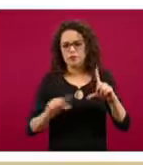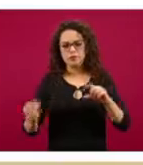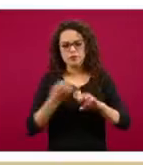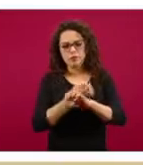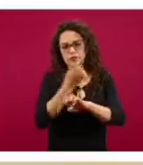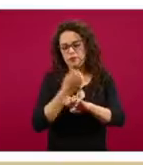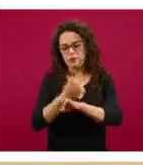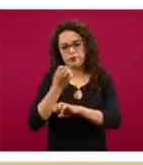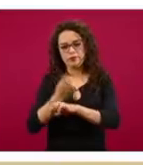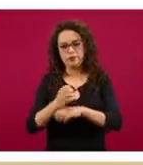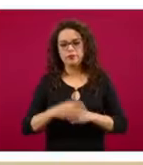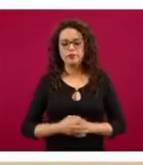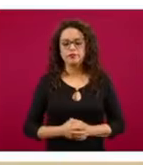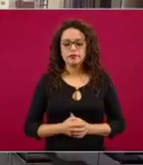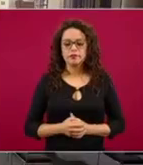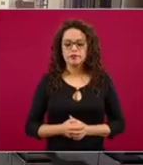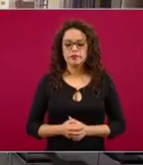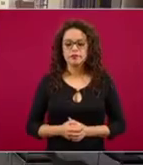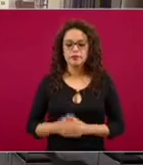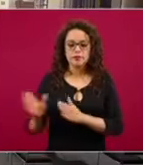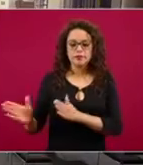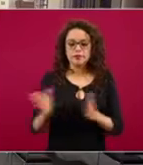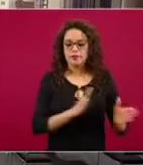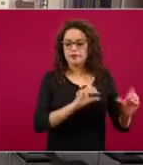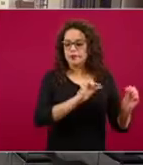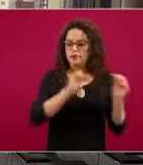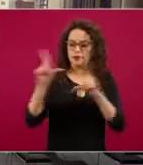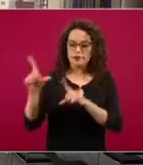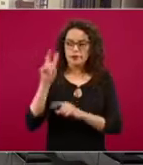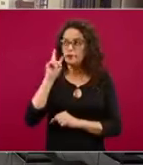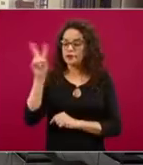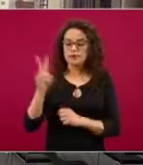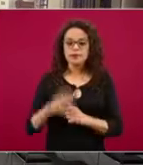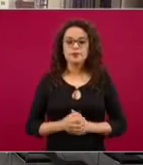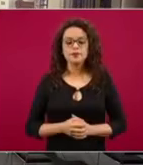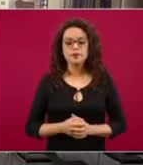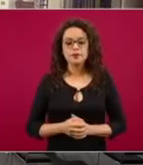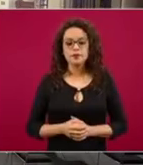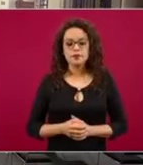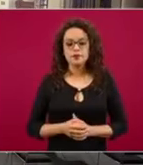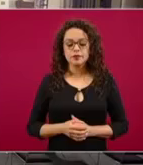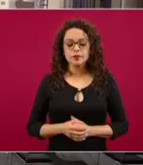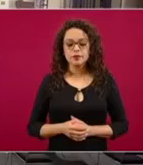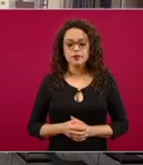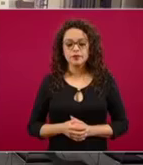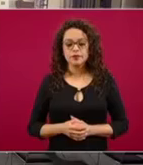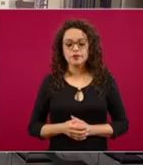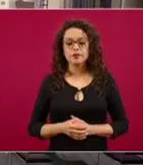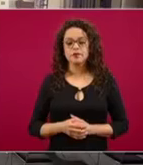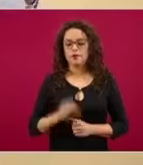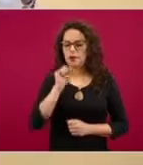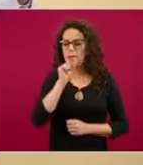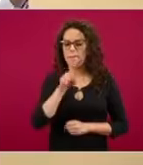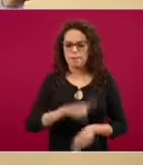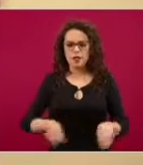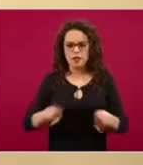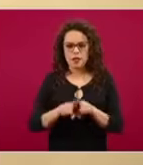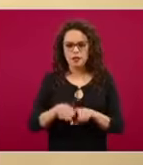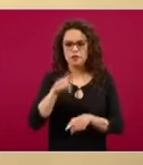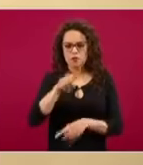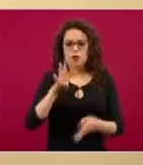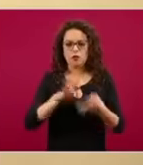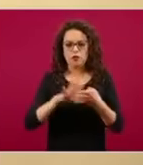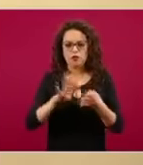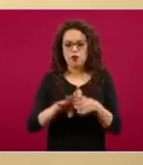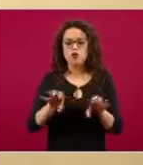territorio nacional. En la siguiente diapositiva, también enfocada a los brotes en cárceles, podemos ver cómo se han